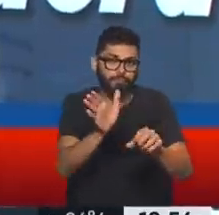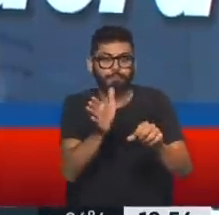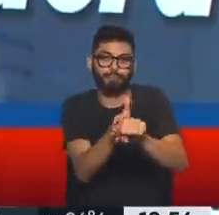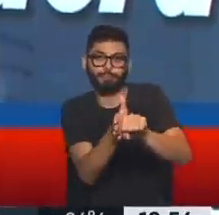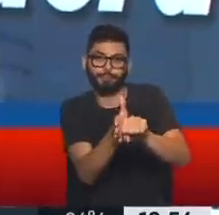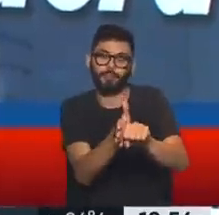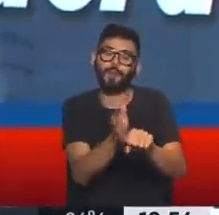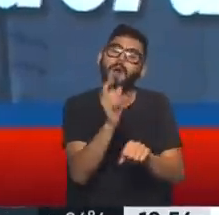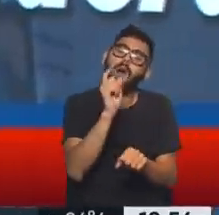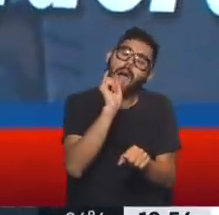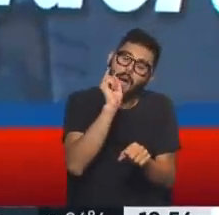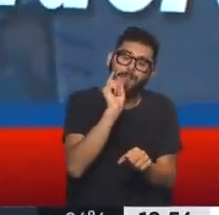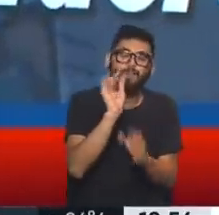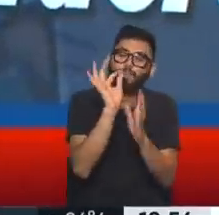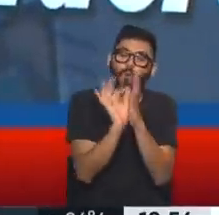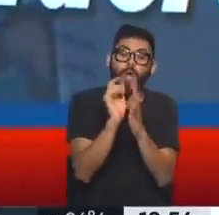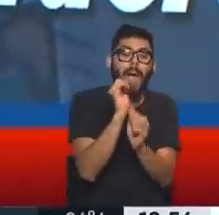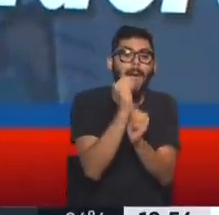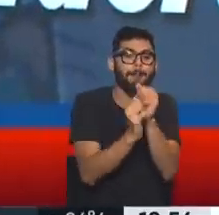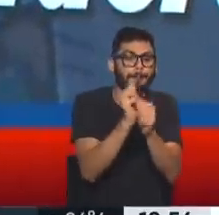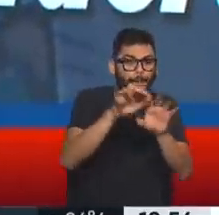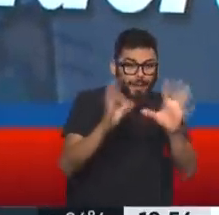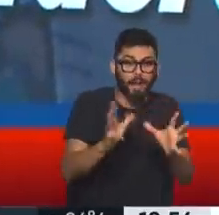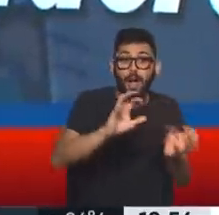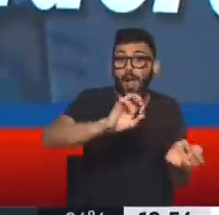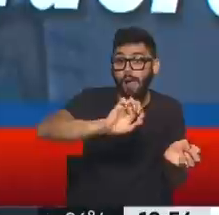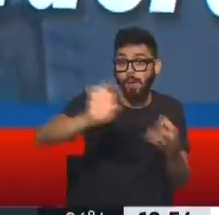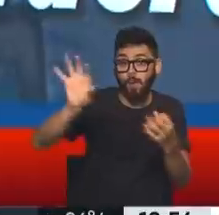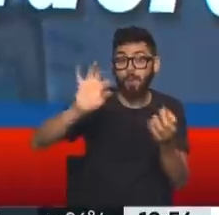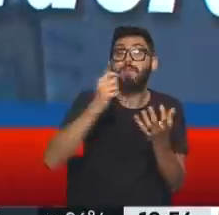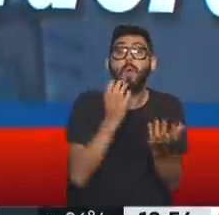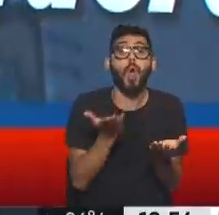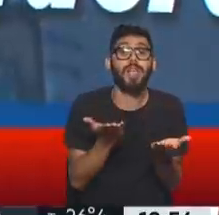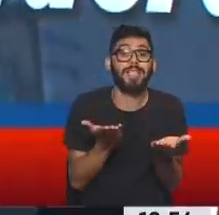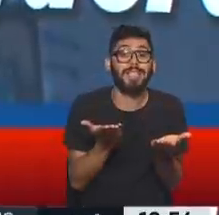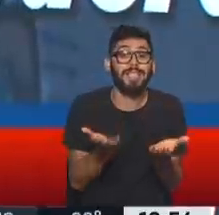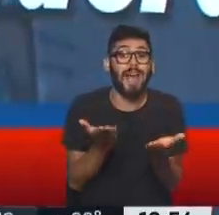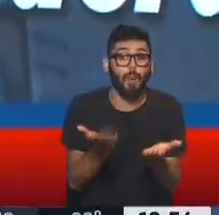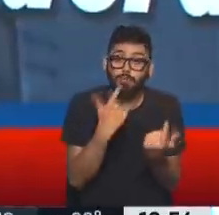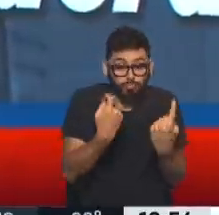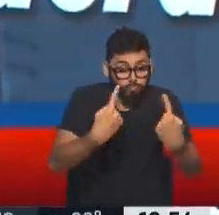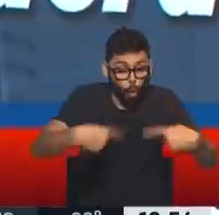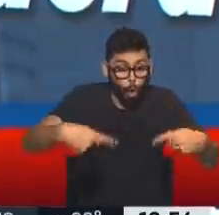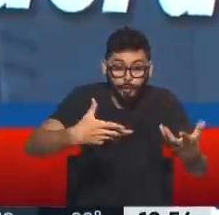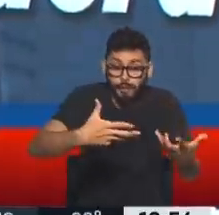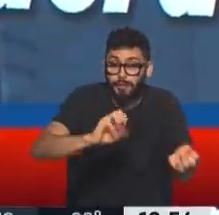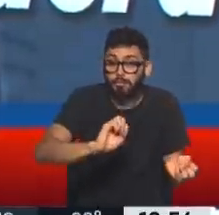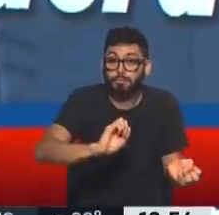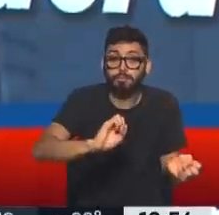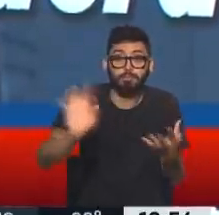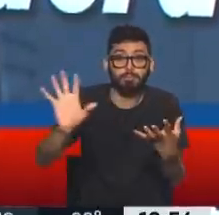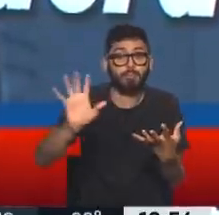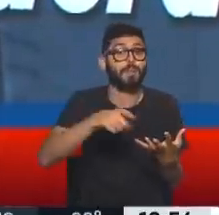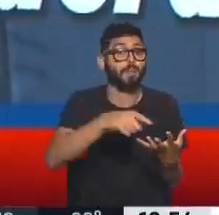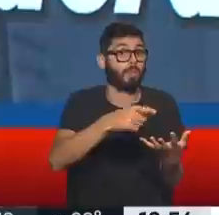si cuando hablamos de empresas exportadoras cuando hablamos de servicios de recursos y mejor dicho que rusia